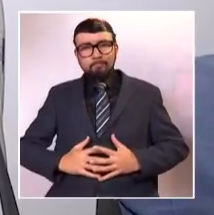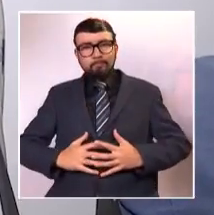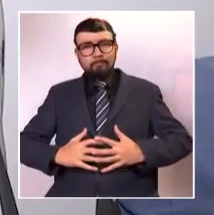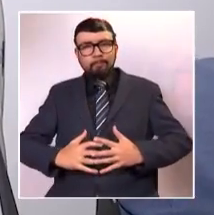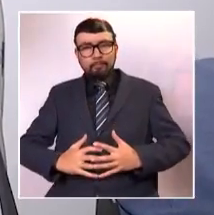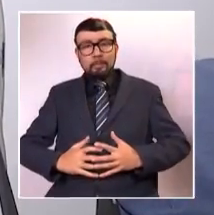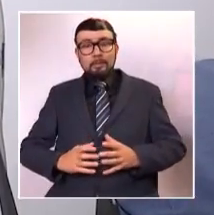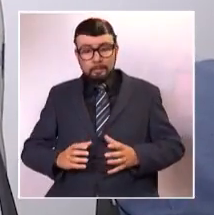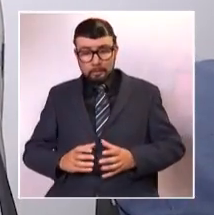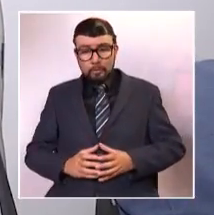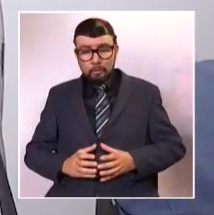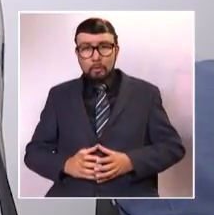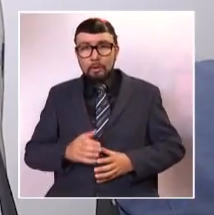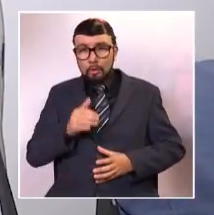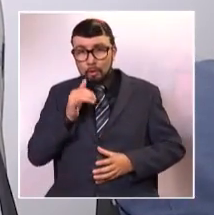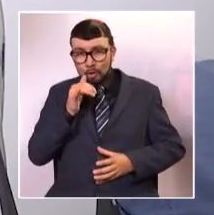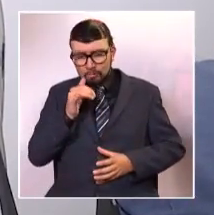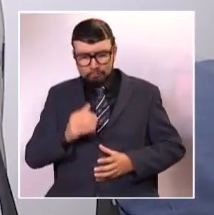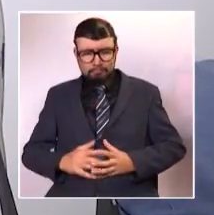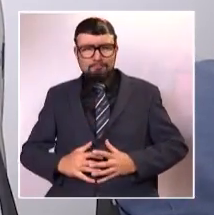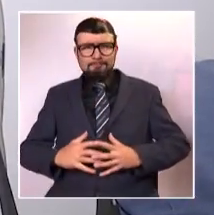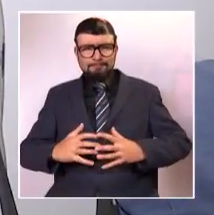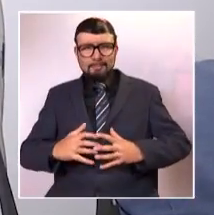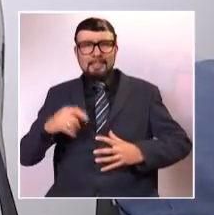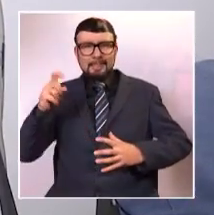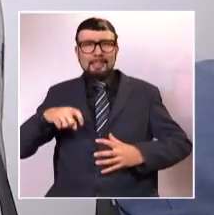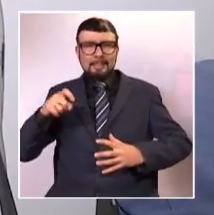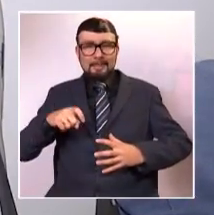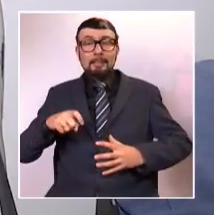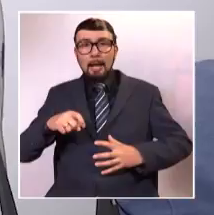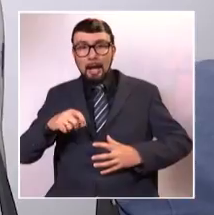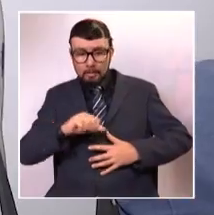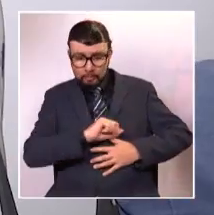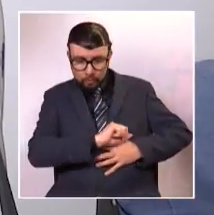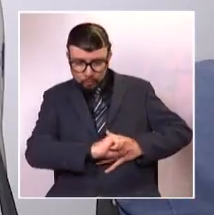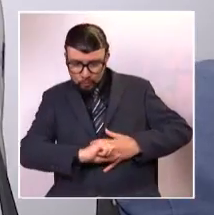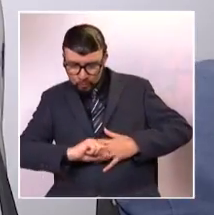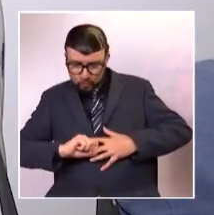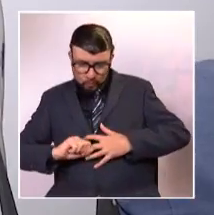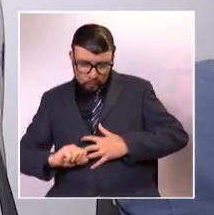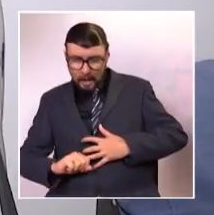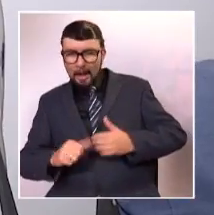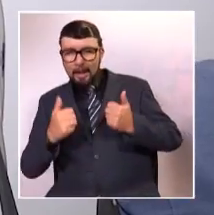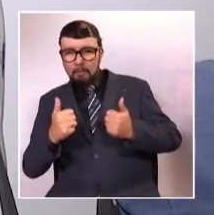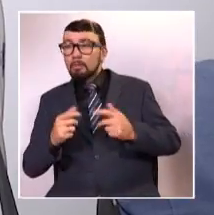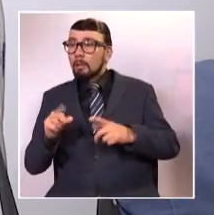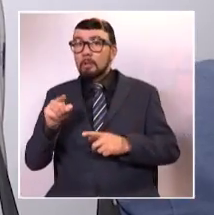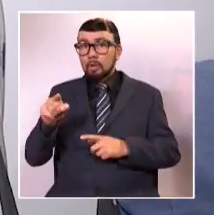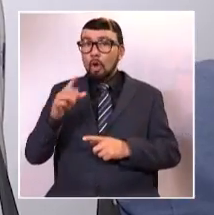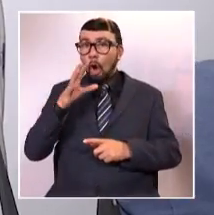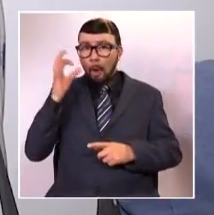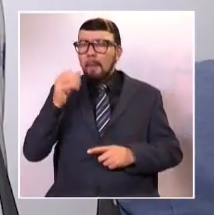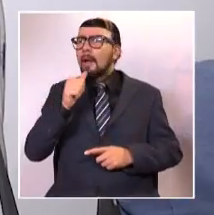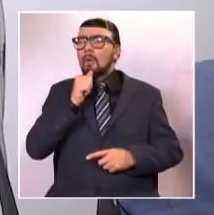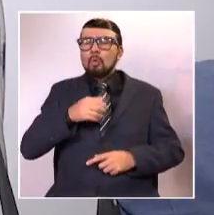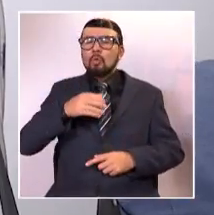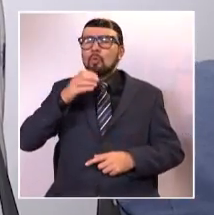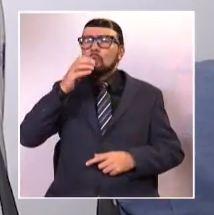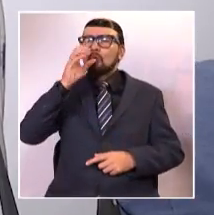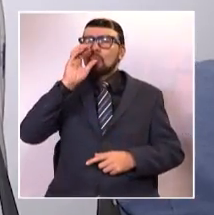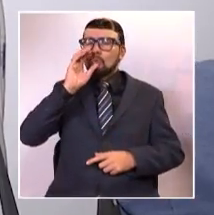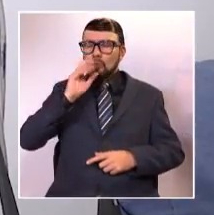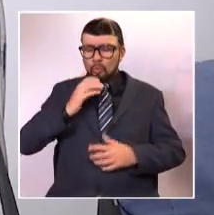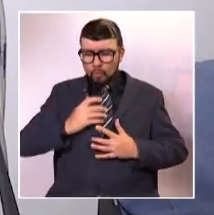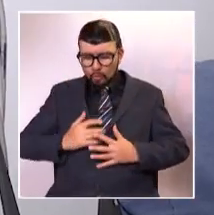vejiga bastante llena, y en el caso del hombre también hacemos un llenado de vejiga para poder ver muy bien la